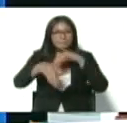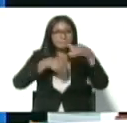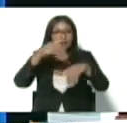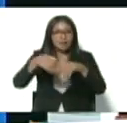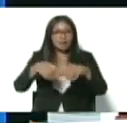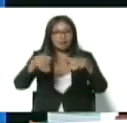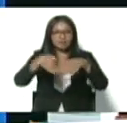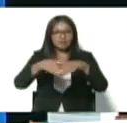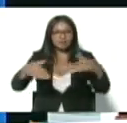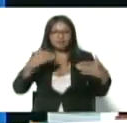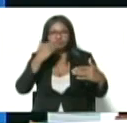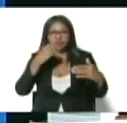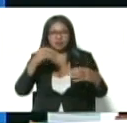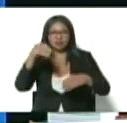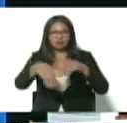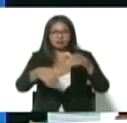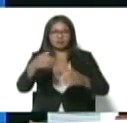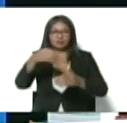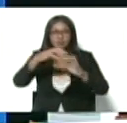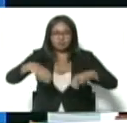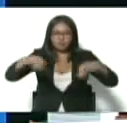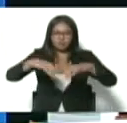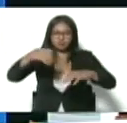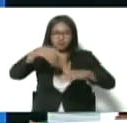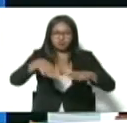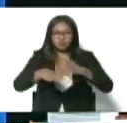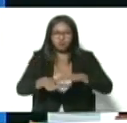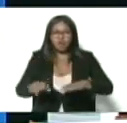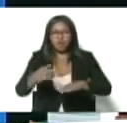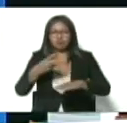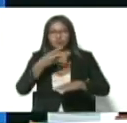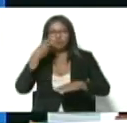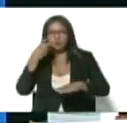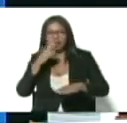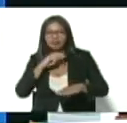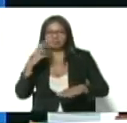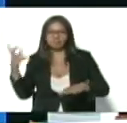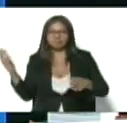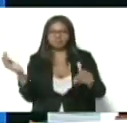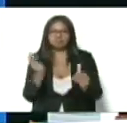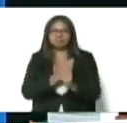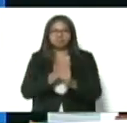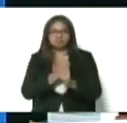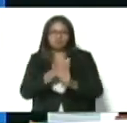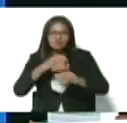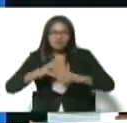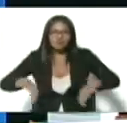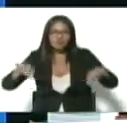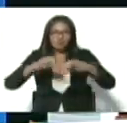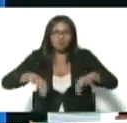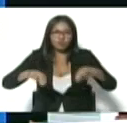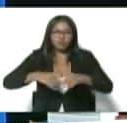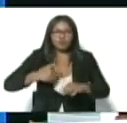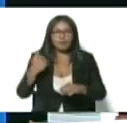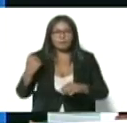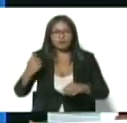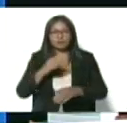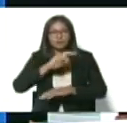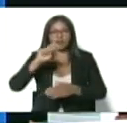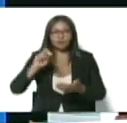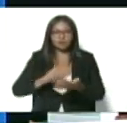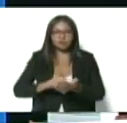ir a buscarla incautamos y hoy mismo se está escudriñando eso fue nuestra policía nacional bolivariana